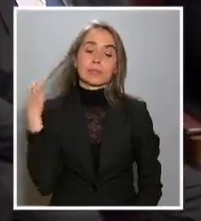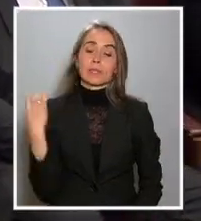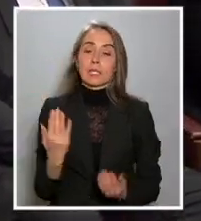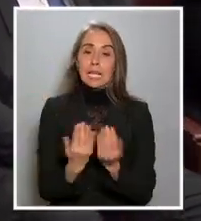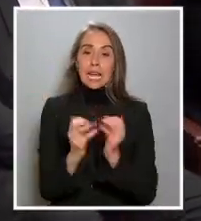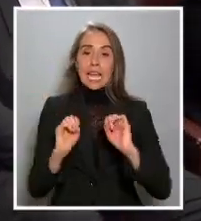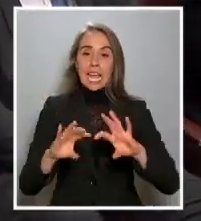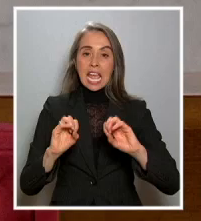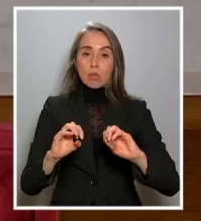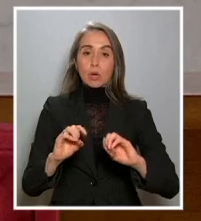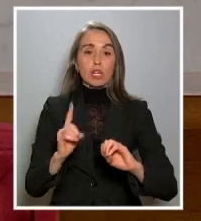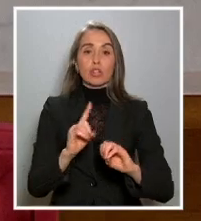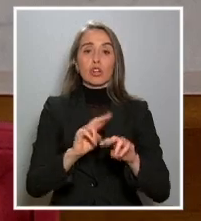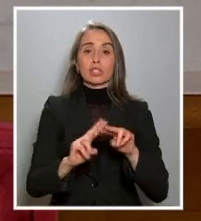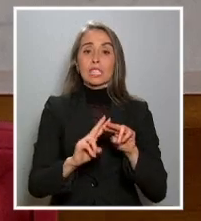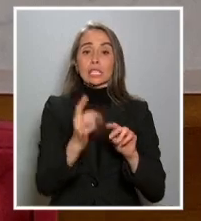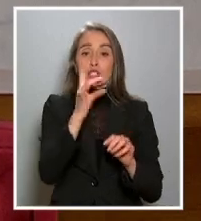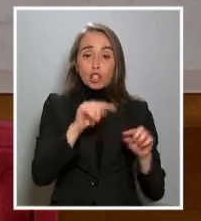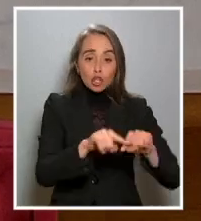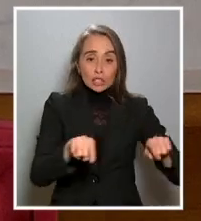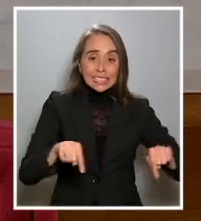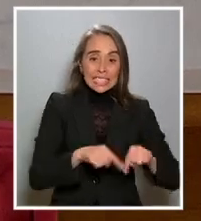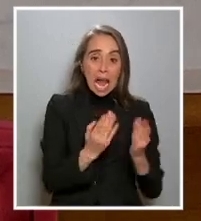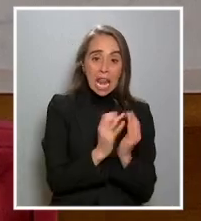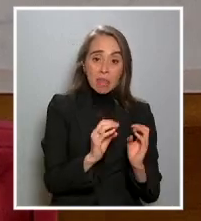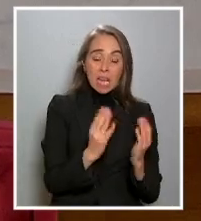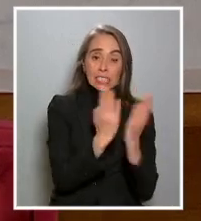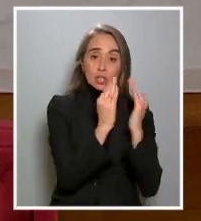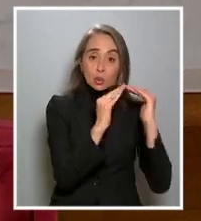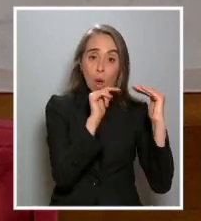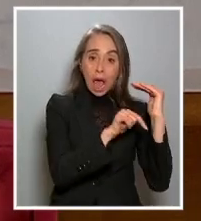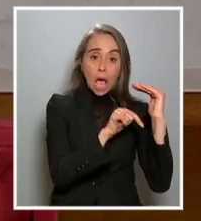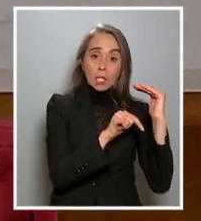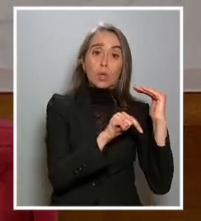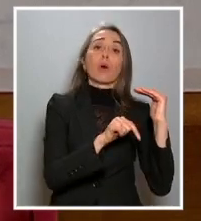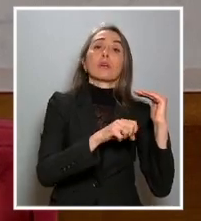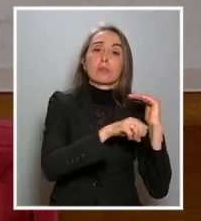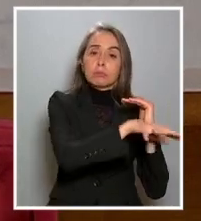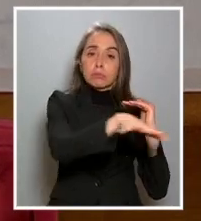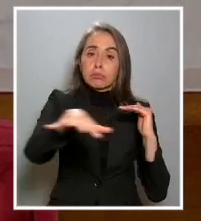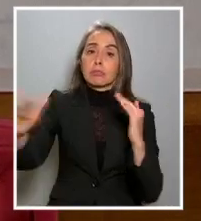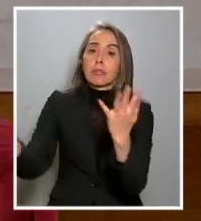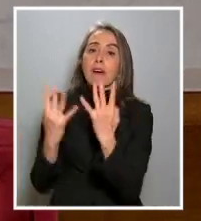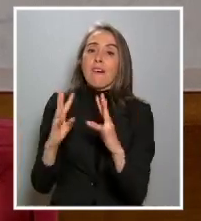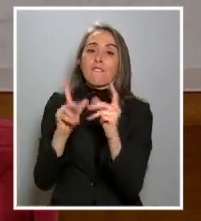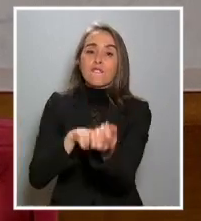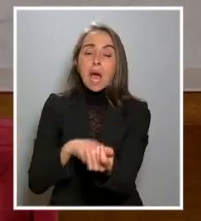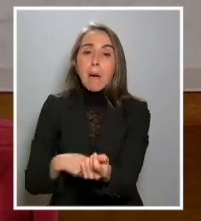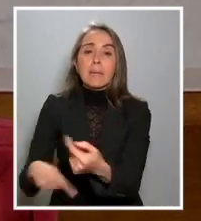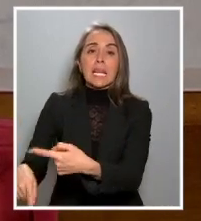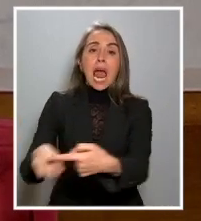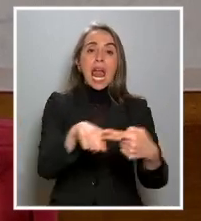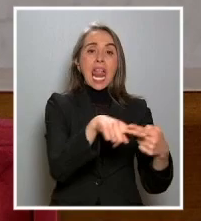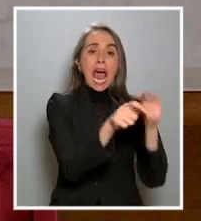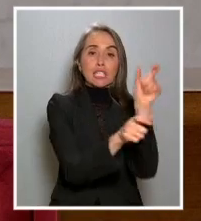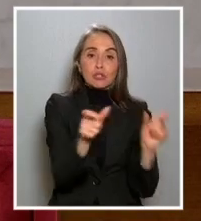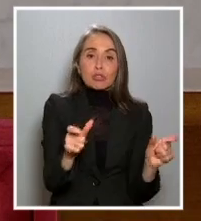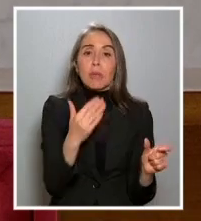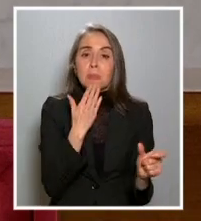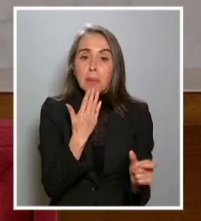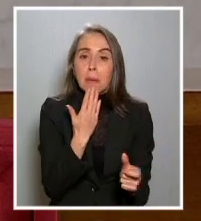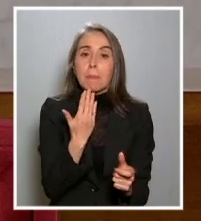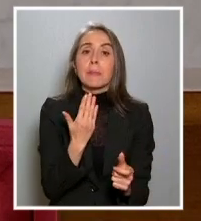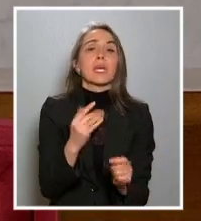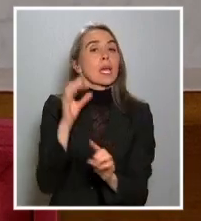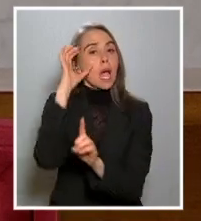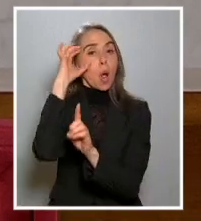La educación no se desarrolla solamente en las aulas y en la escuela. Se despliega también en las familias y en la sociedad, así como también